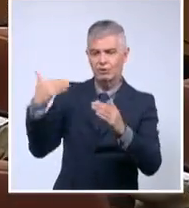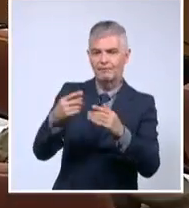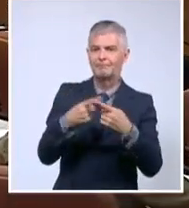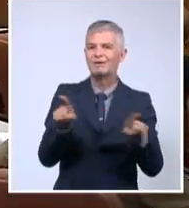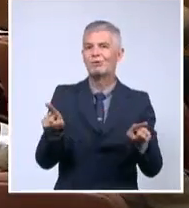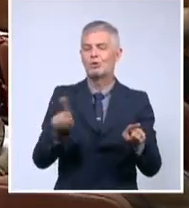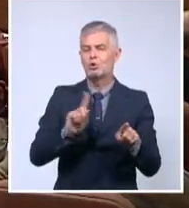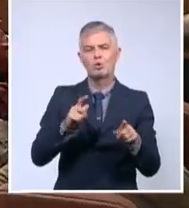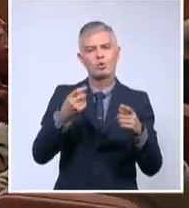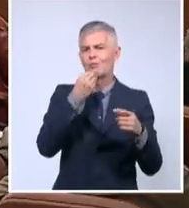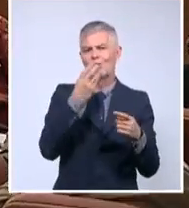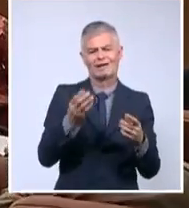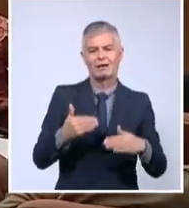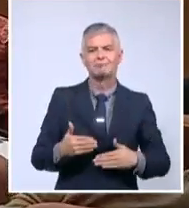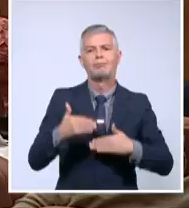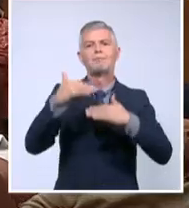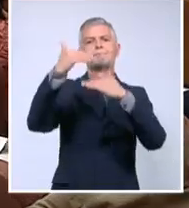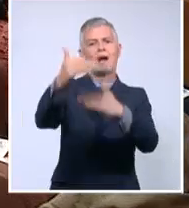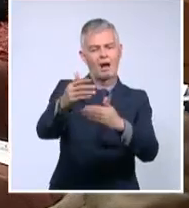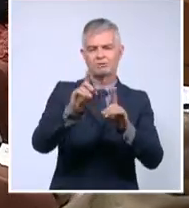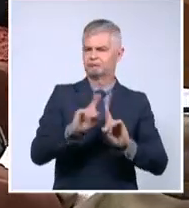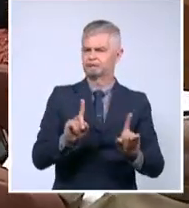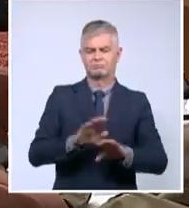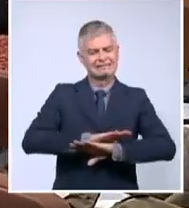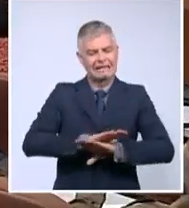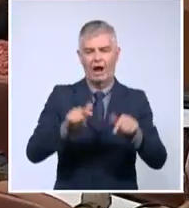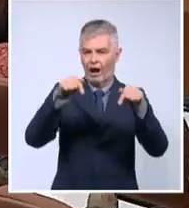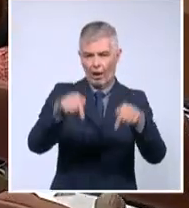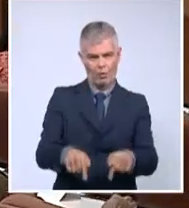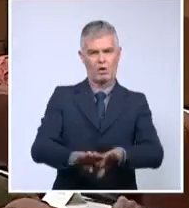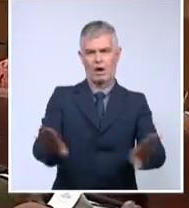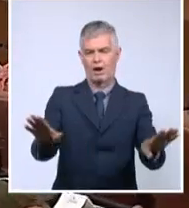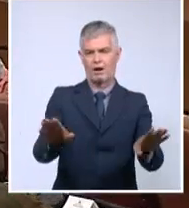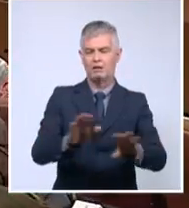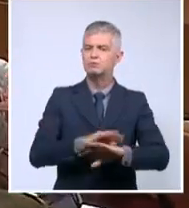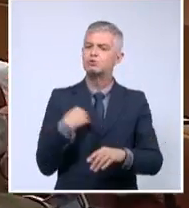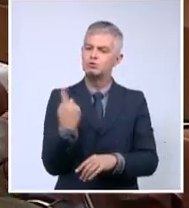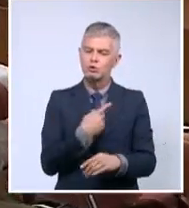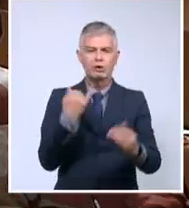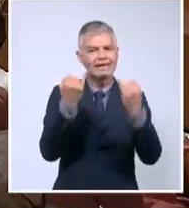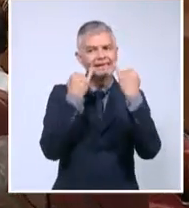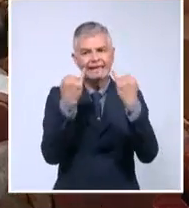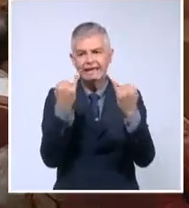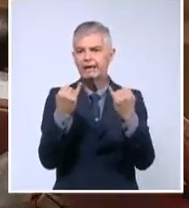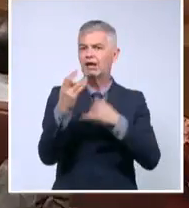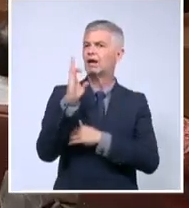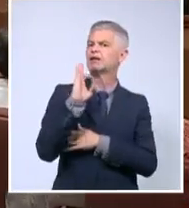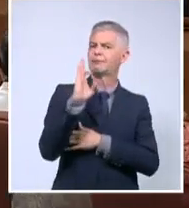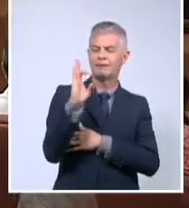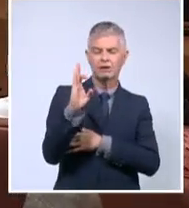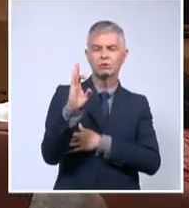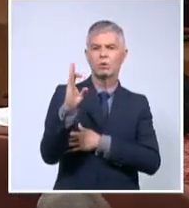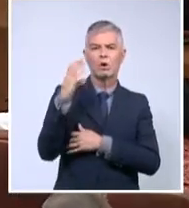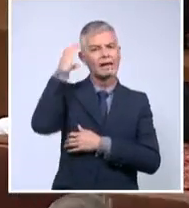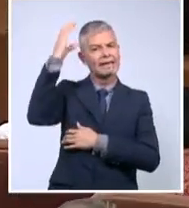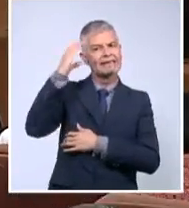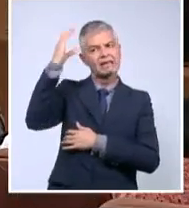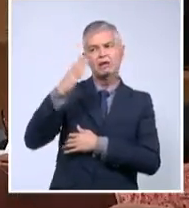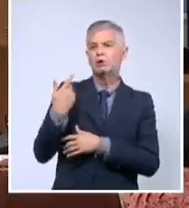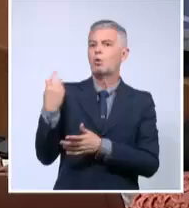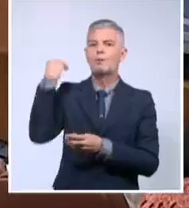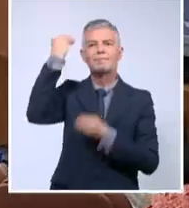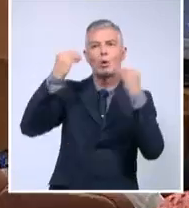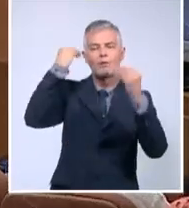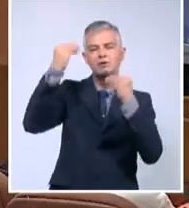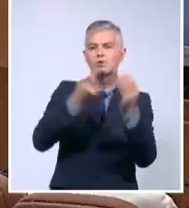costoso en el tiempo. Seguimos con interés y respeto las preocupaciones de la población cuyo bienestar